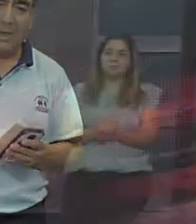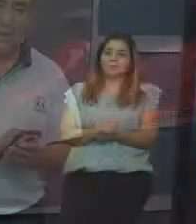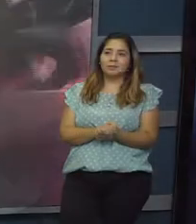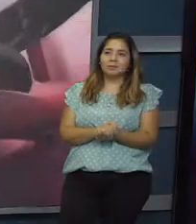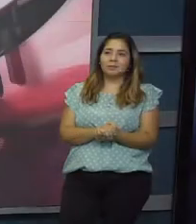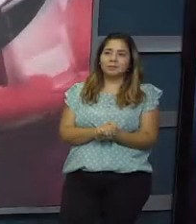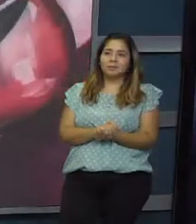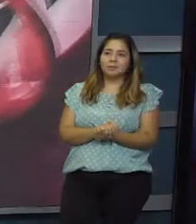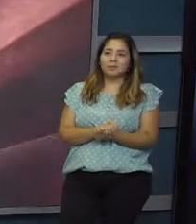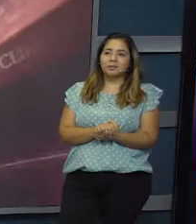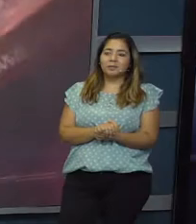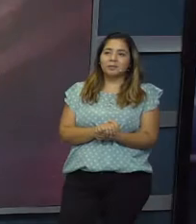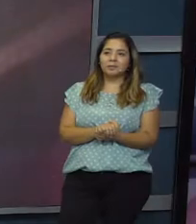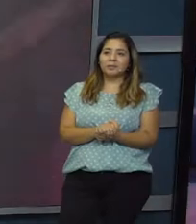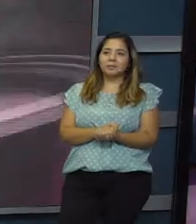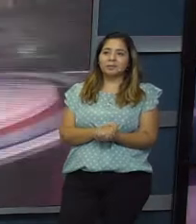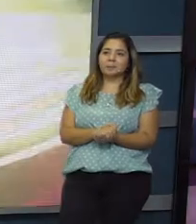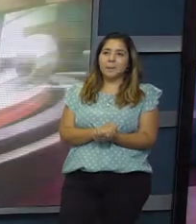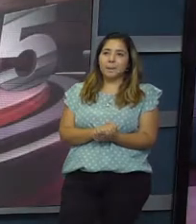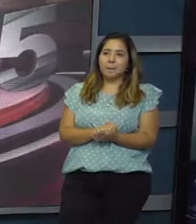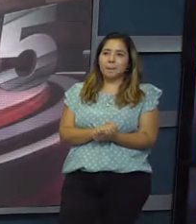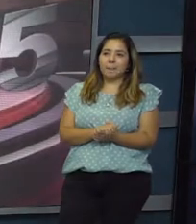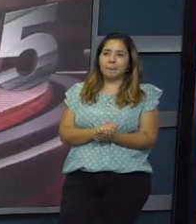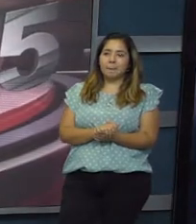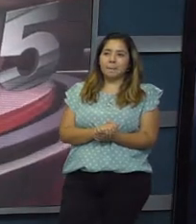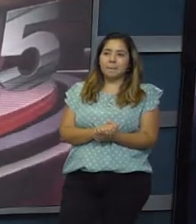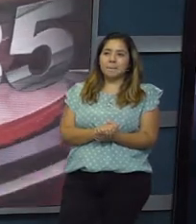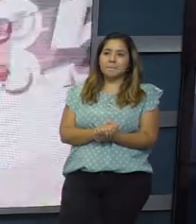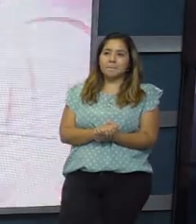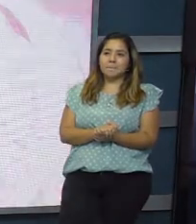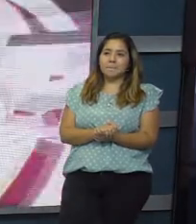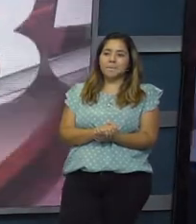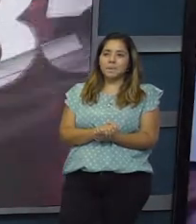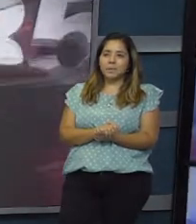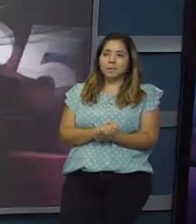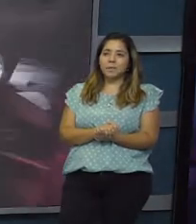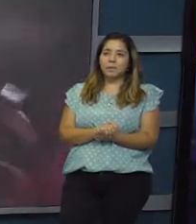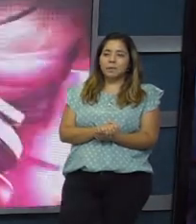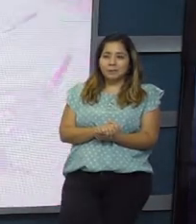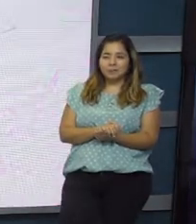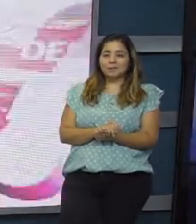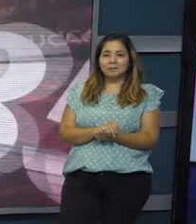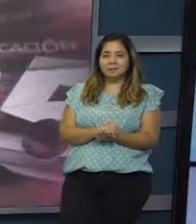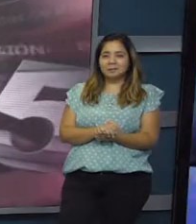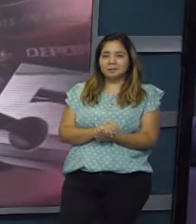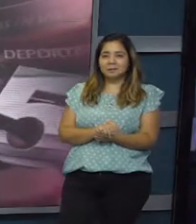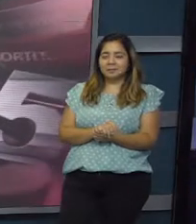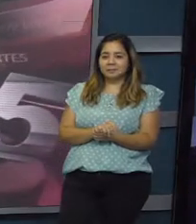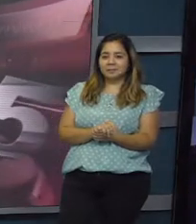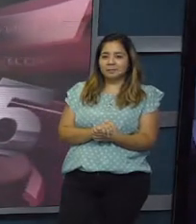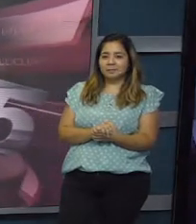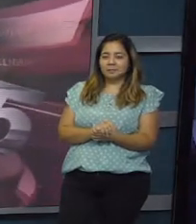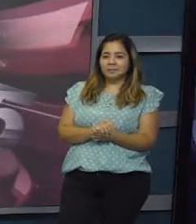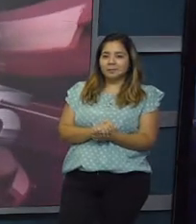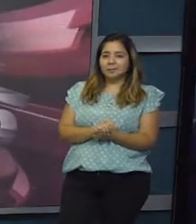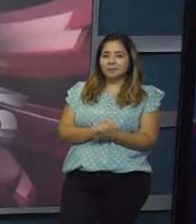Bastante agitado para nosotros, que tenemos que cumplir con ciertos servicios y demás, teniendo en